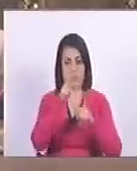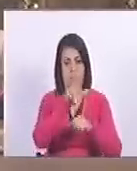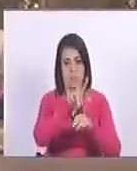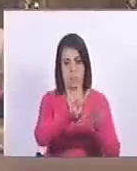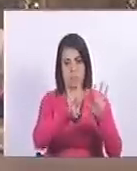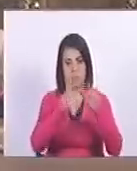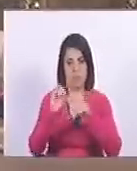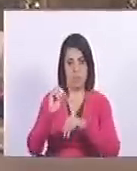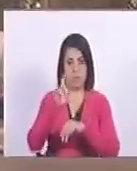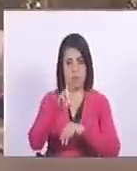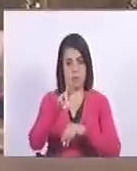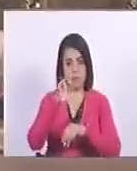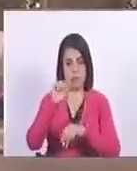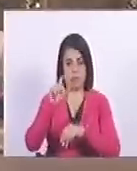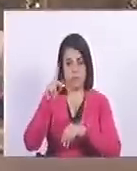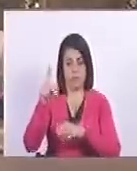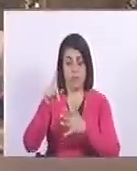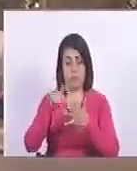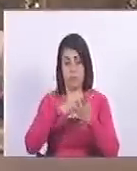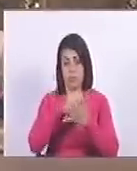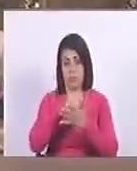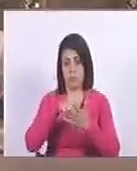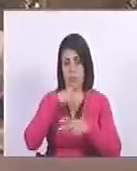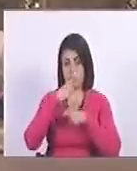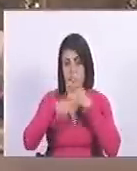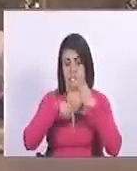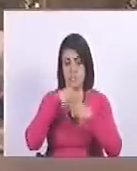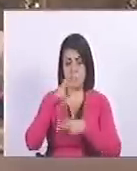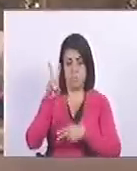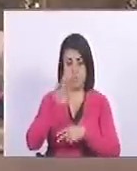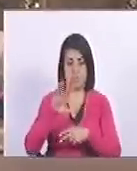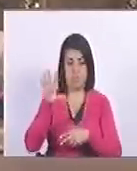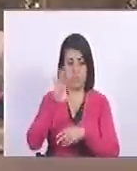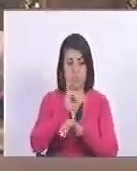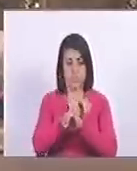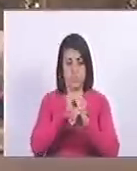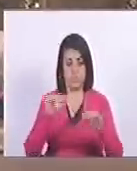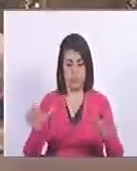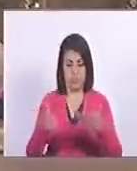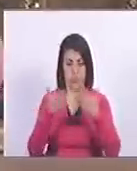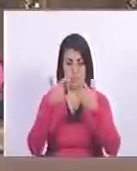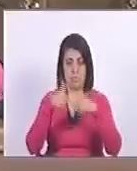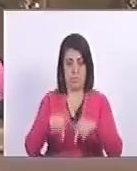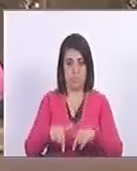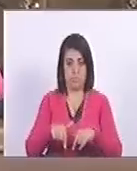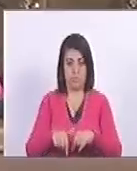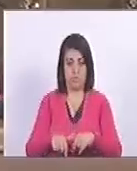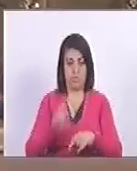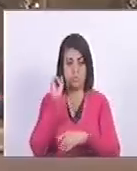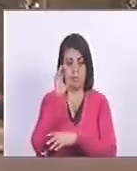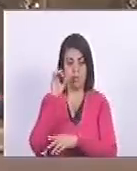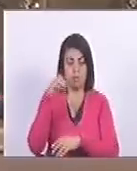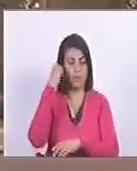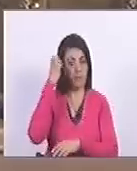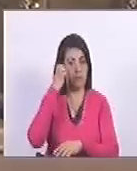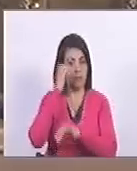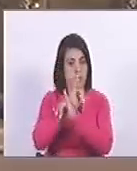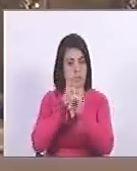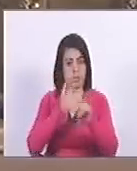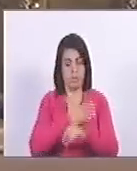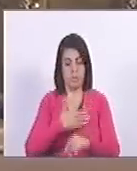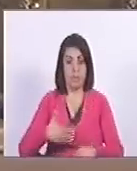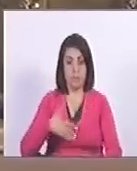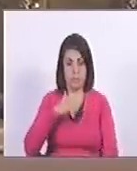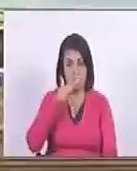2023-2780-RSP sobre las inhabilitaciones políticas en Venezuela, impulsada por el Parlamento Europeo. Es todo,